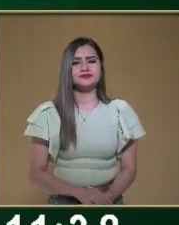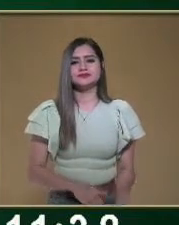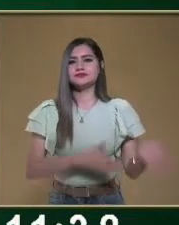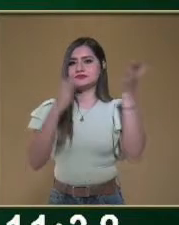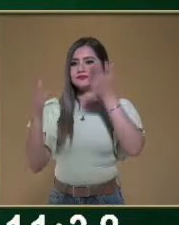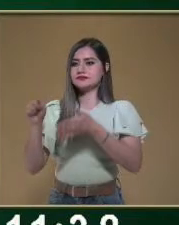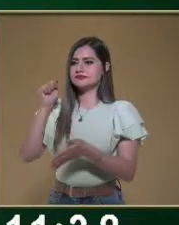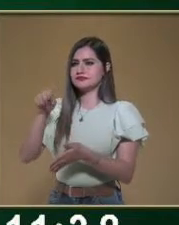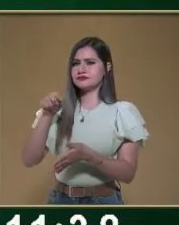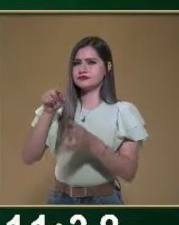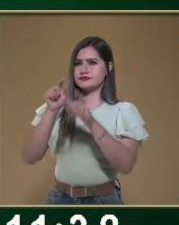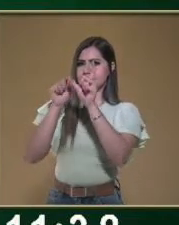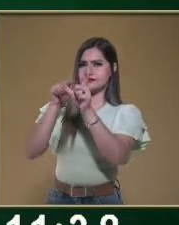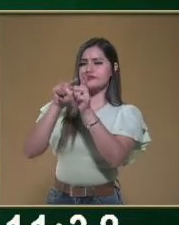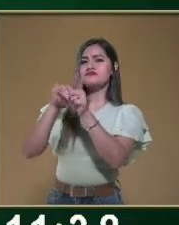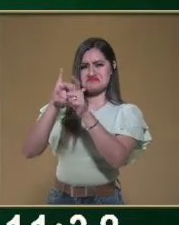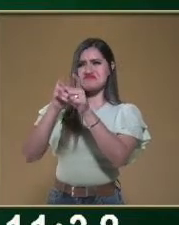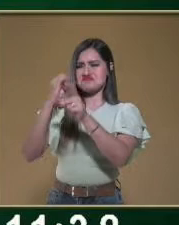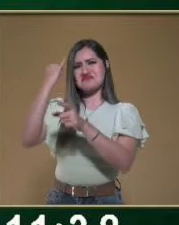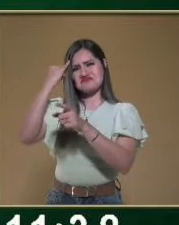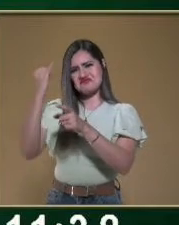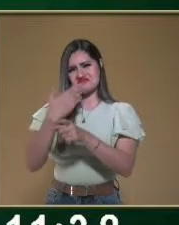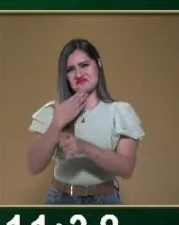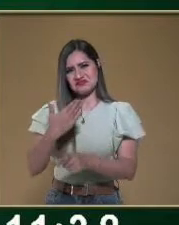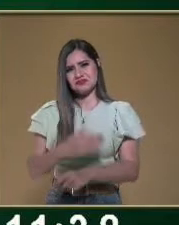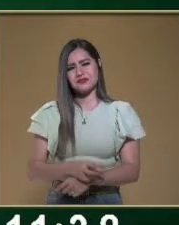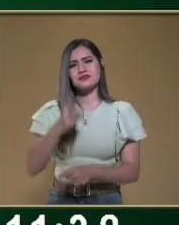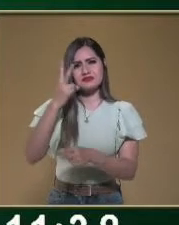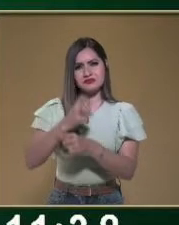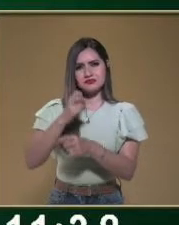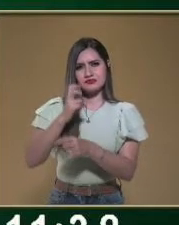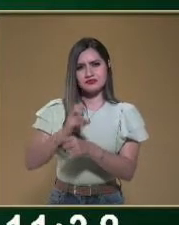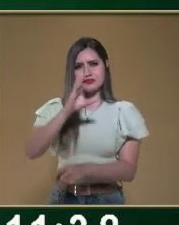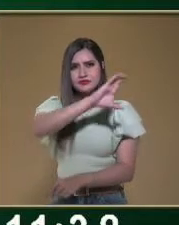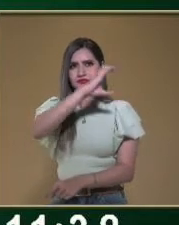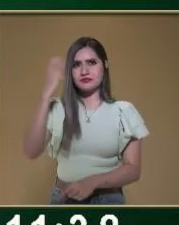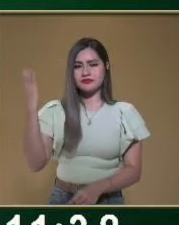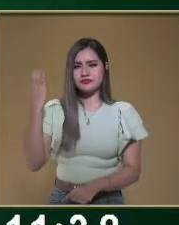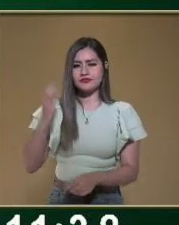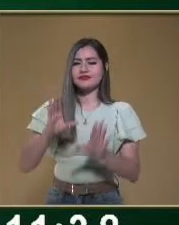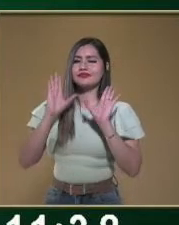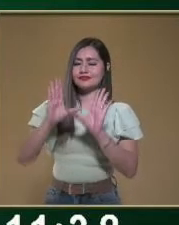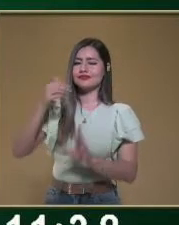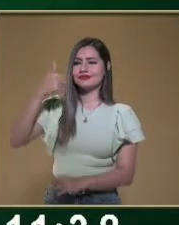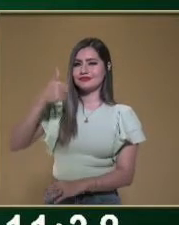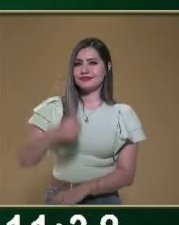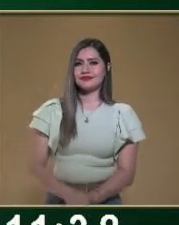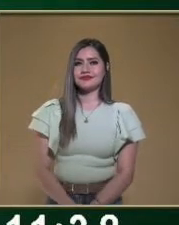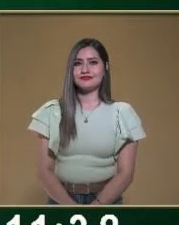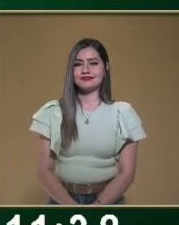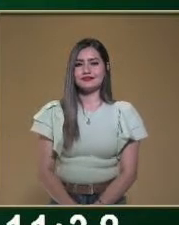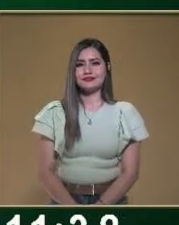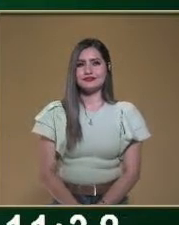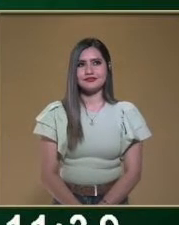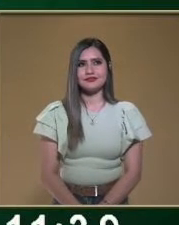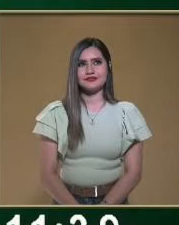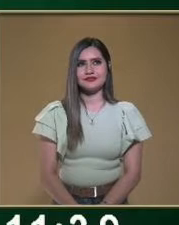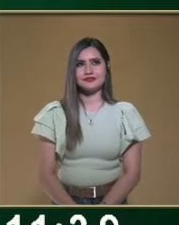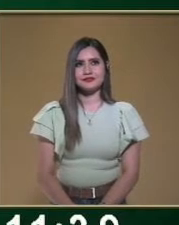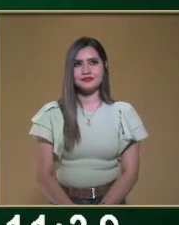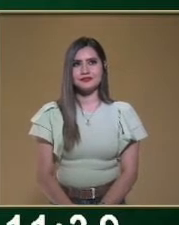idea de reciclar. Entonces, la segunda imagen sería la que sí debemos usar y la primera